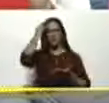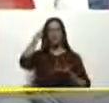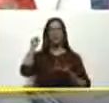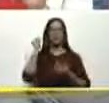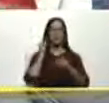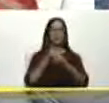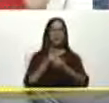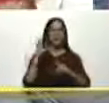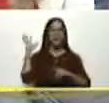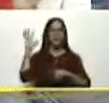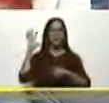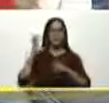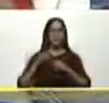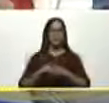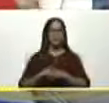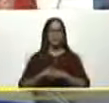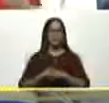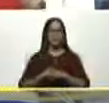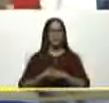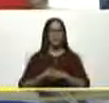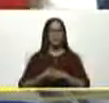patria.